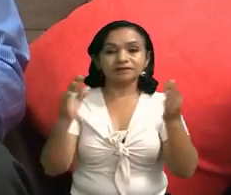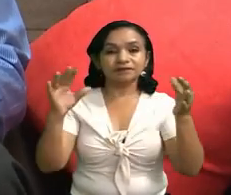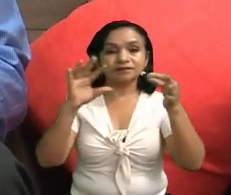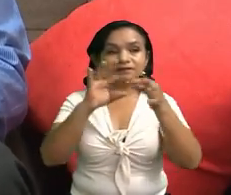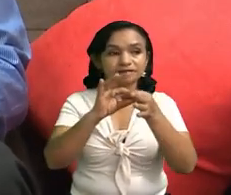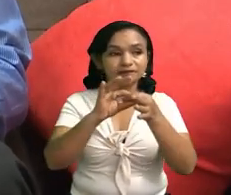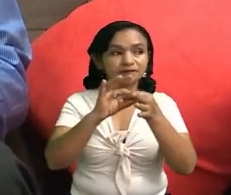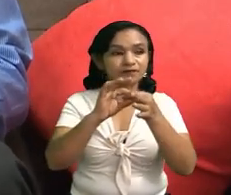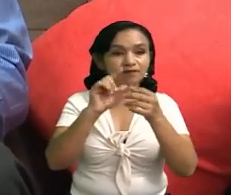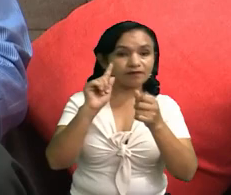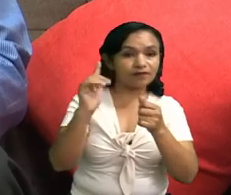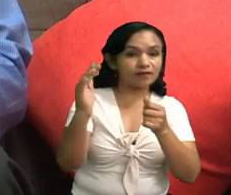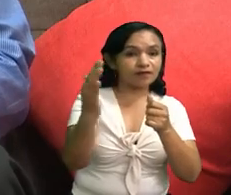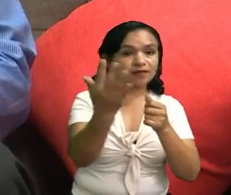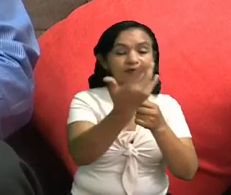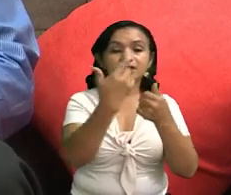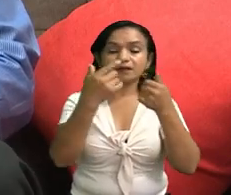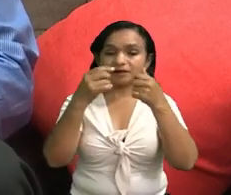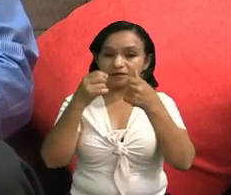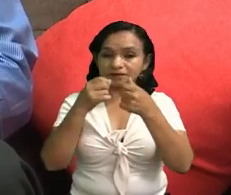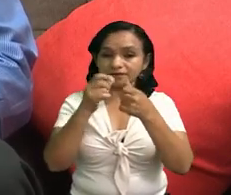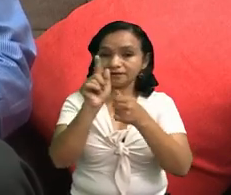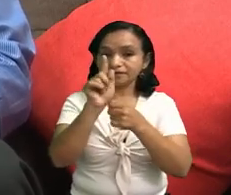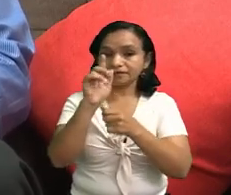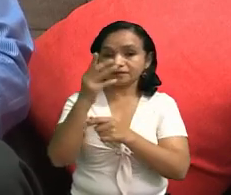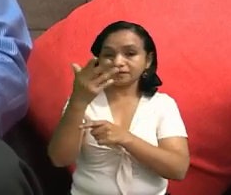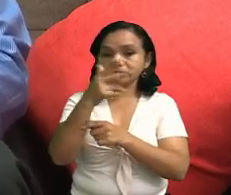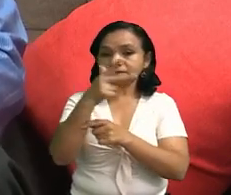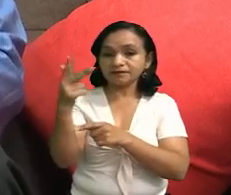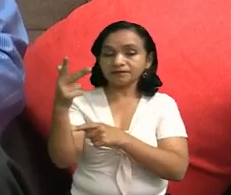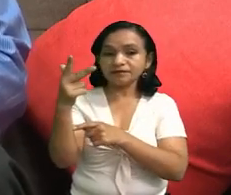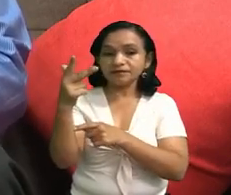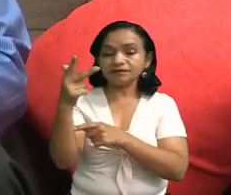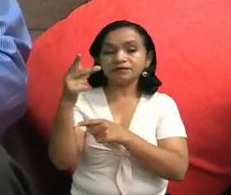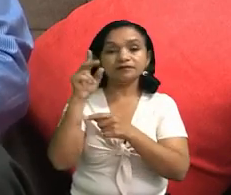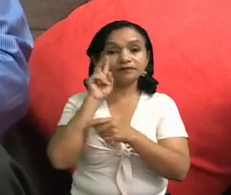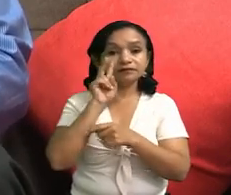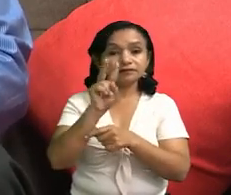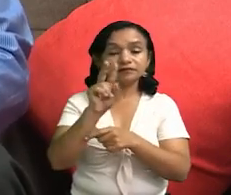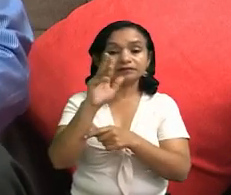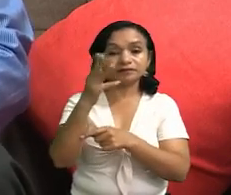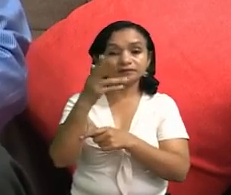acompañado. A nombre de todo el equipo que hace posible la transmisión de su programa desde el Parlamento, le invitamos a que se quede en fiel